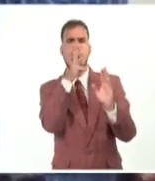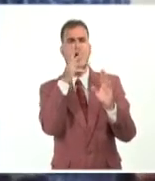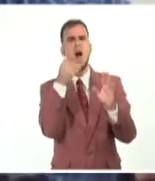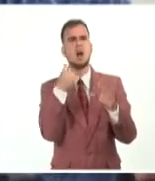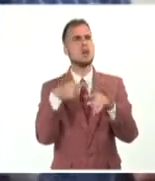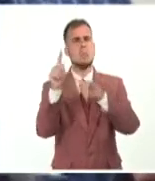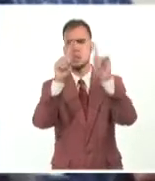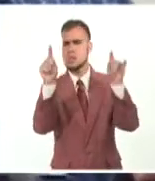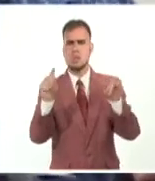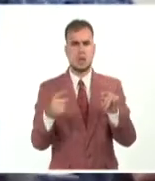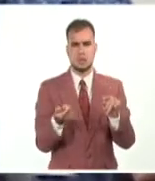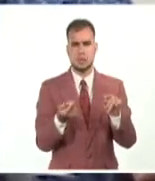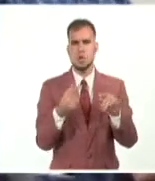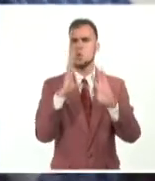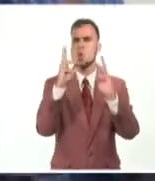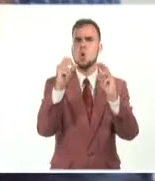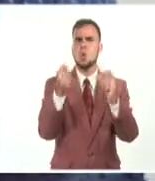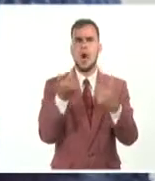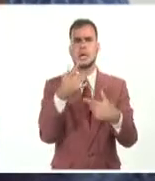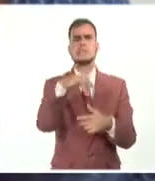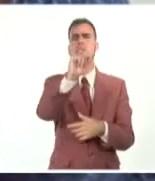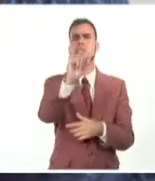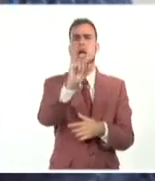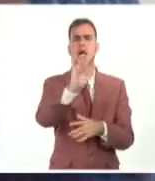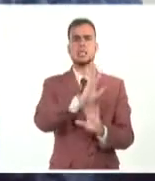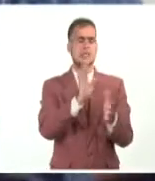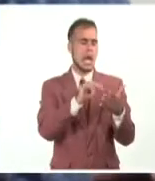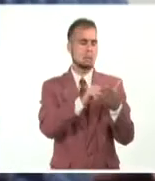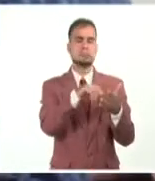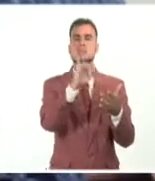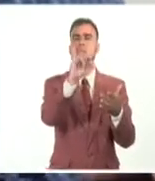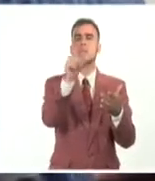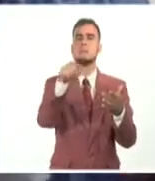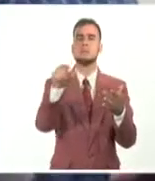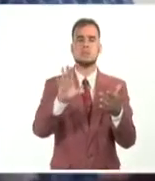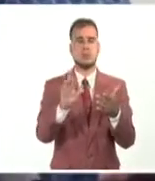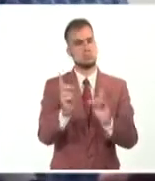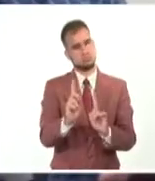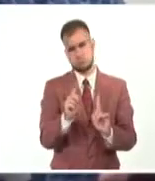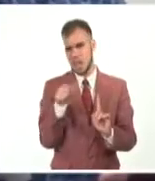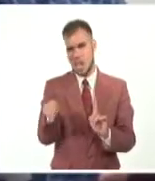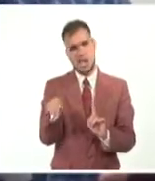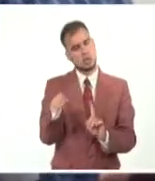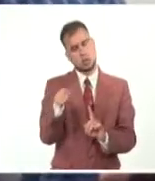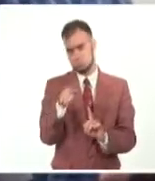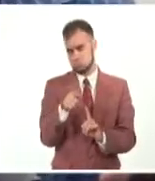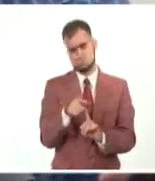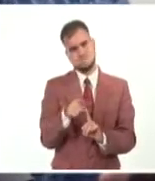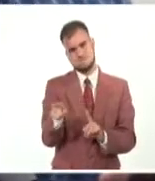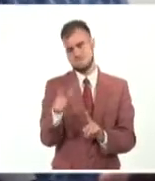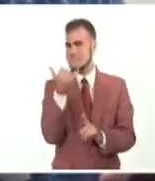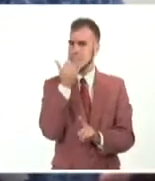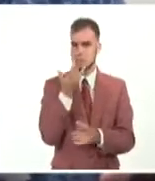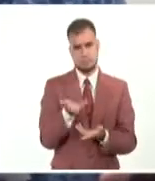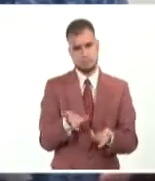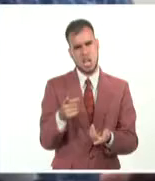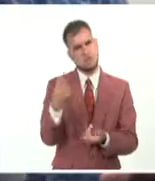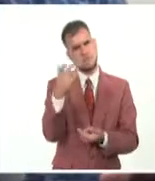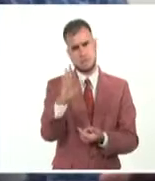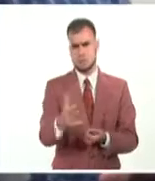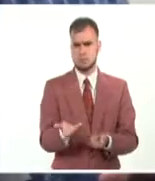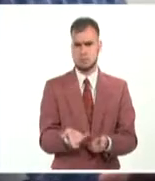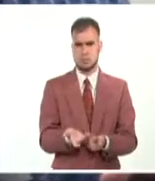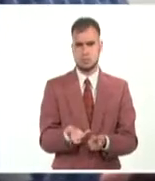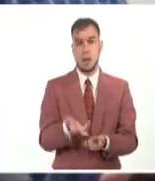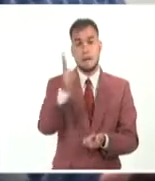ahí? ¿Cuántos son ustedes? ¿Sí? Ya seis pesquisados. Eso no es pesquisa, es una falta de respeto.